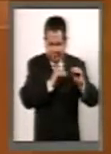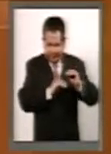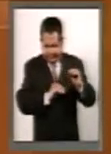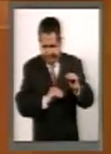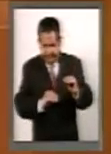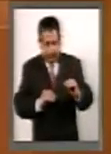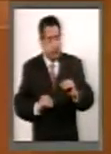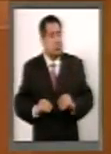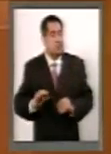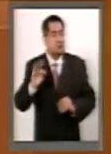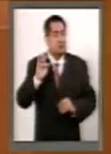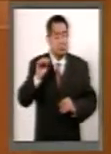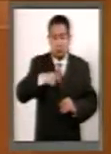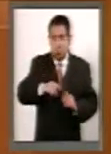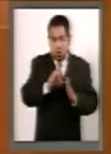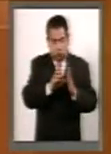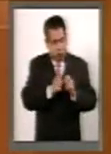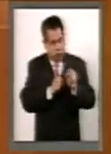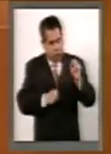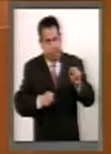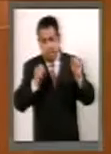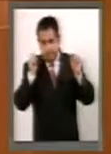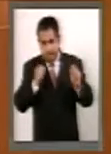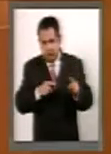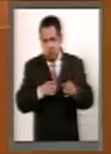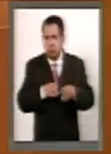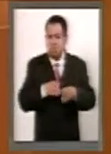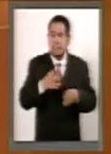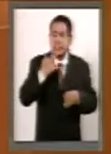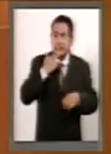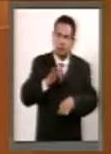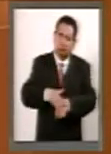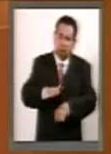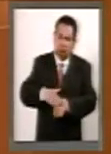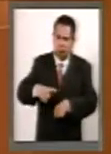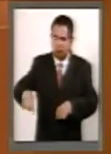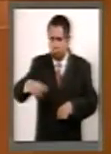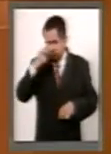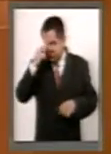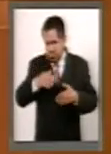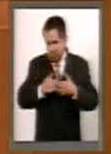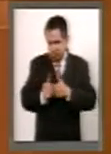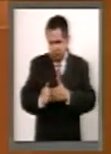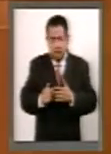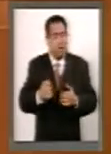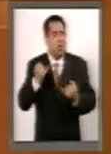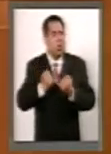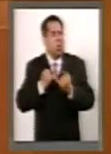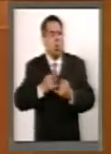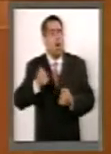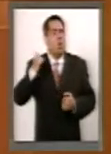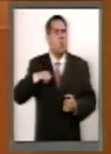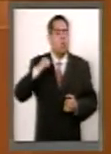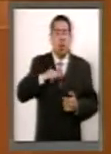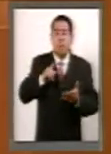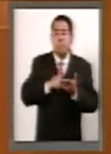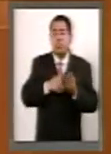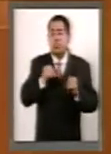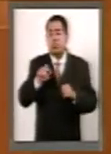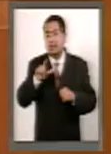nuestra Constitución marca el camino de los mexicanos, tal como el mismísimo Congreso Constituyente del 17